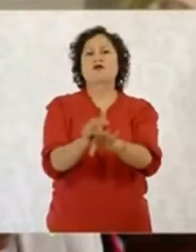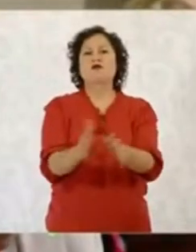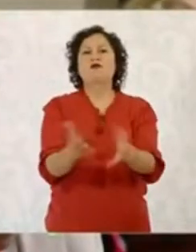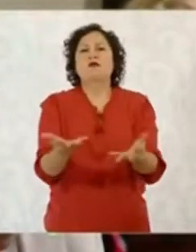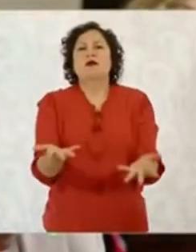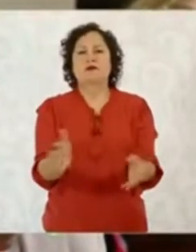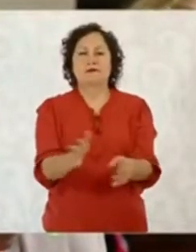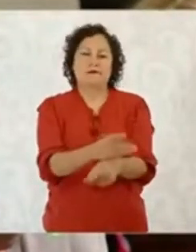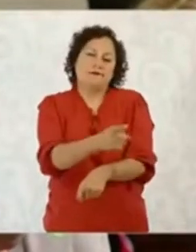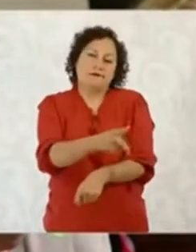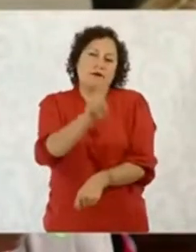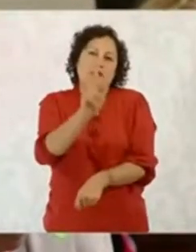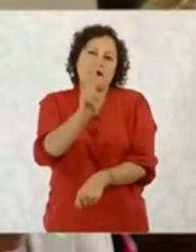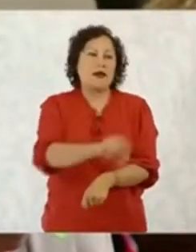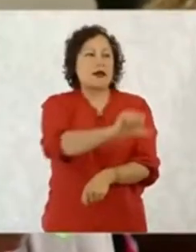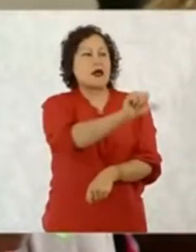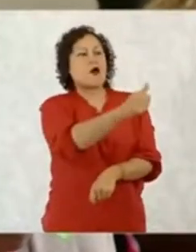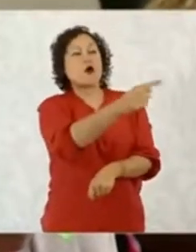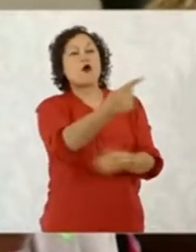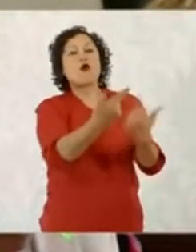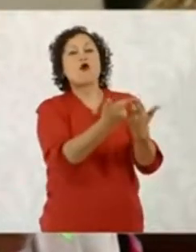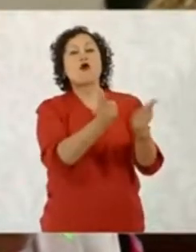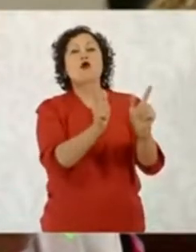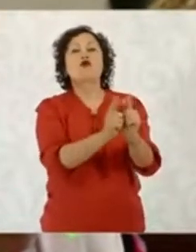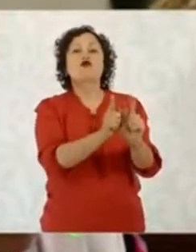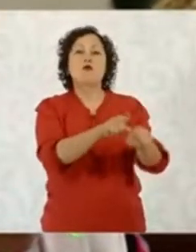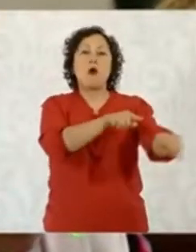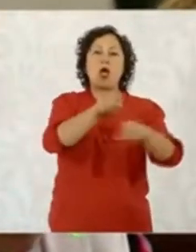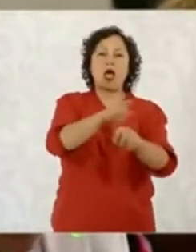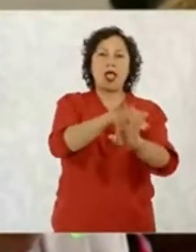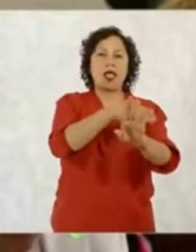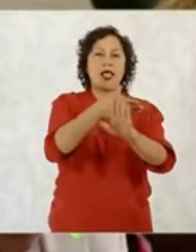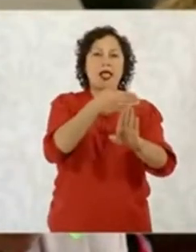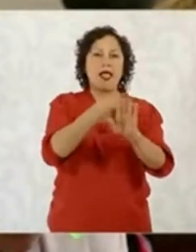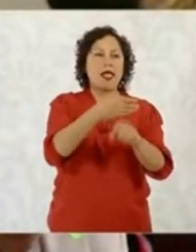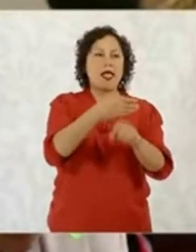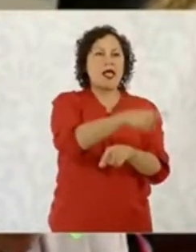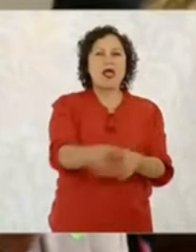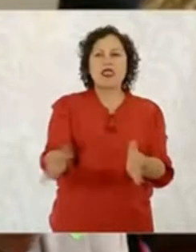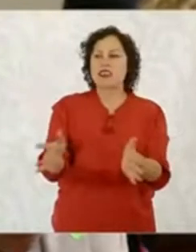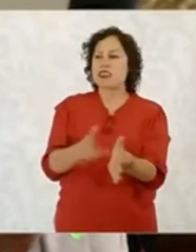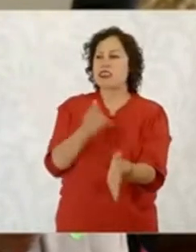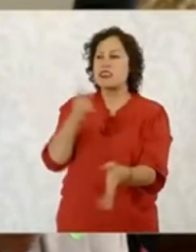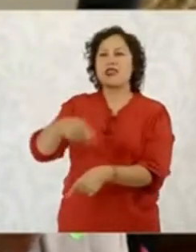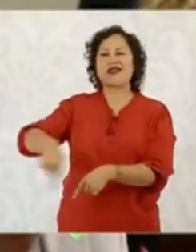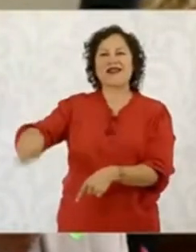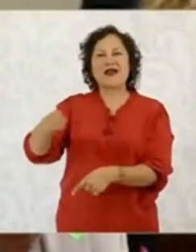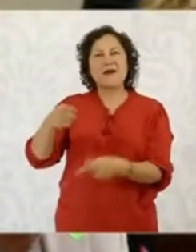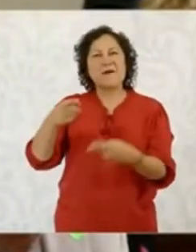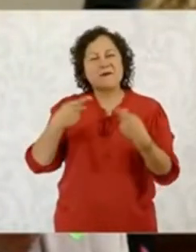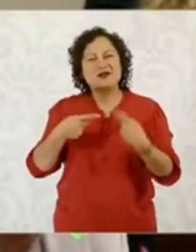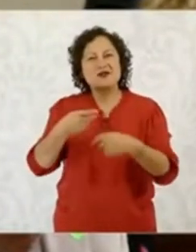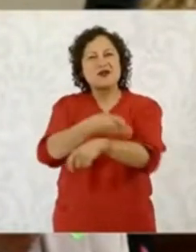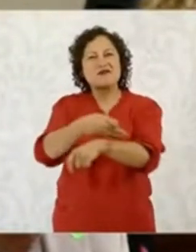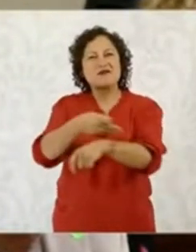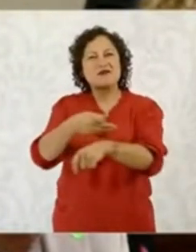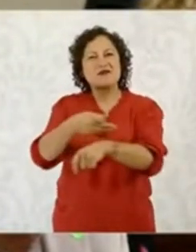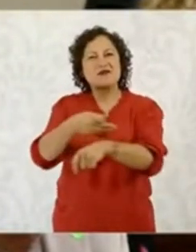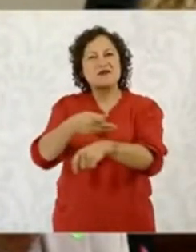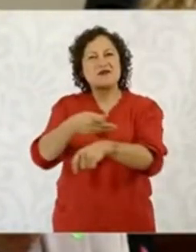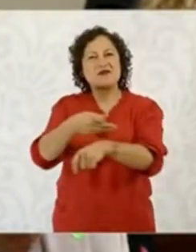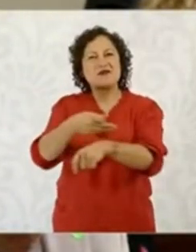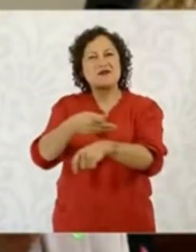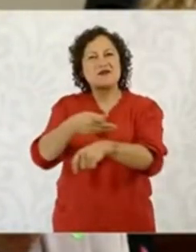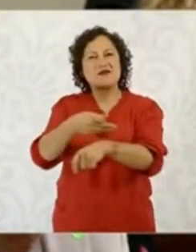opositores, sobre todo, están explotando el legítimo dolor de las familias de desaparecidos, ¿no? Que con justa